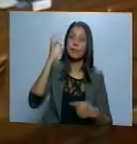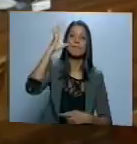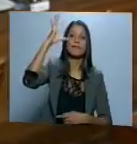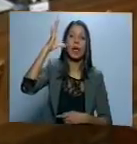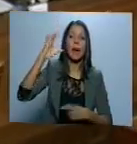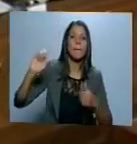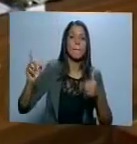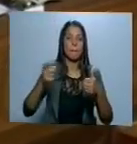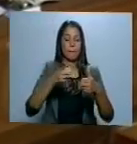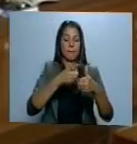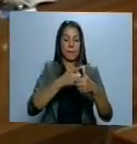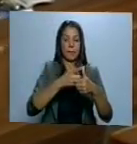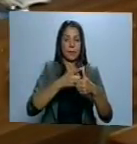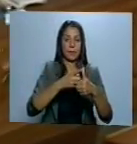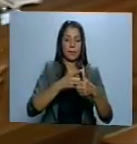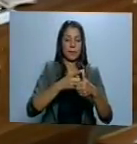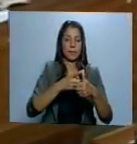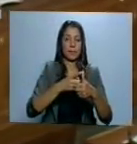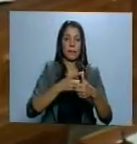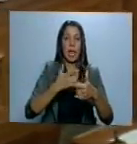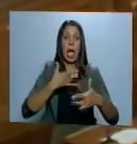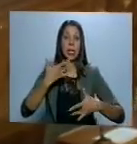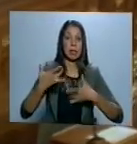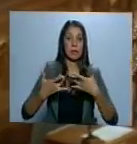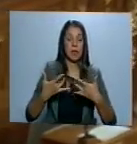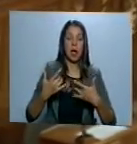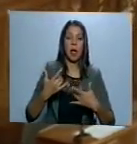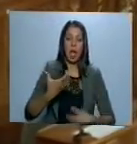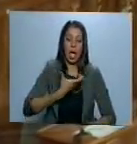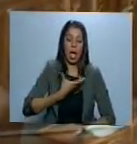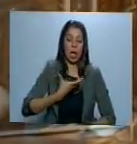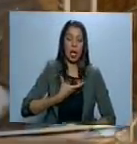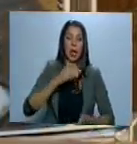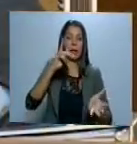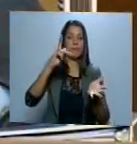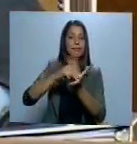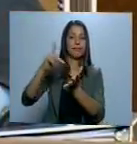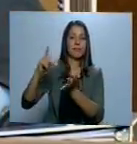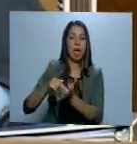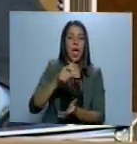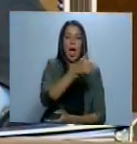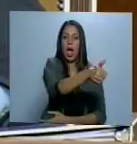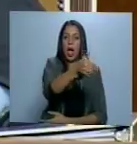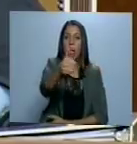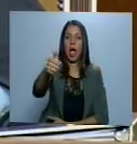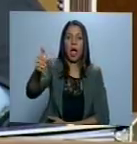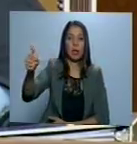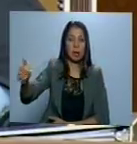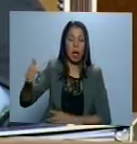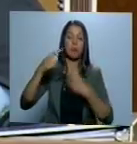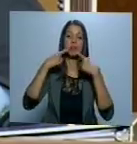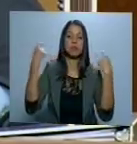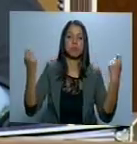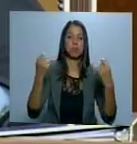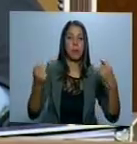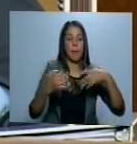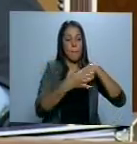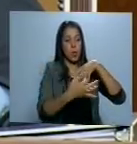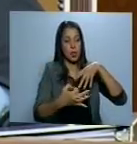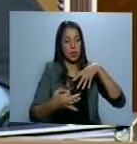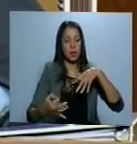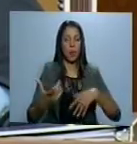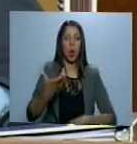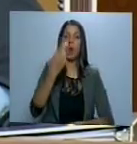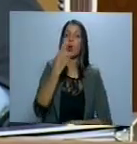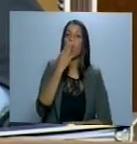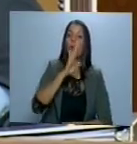primero, el acto de juramentación de las alcaldesas y alcaldes proclamado deberá celebrarse